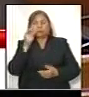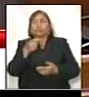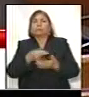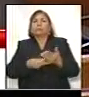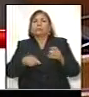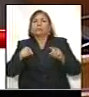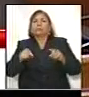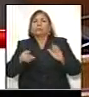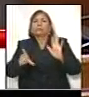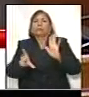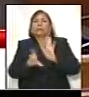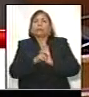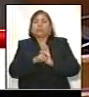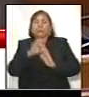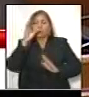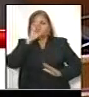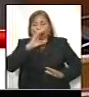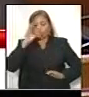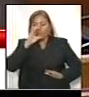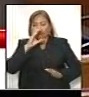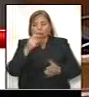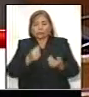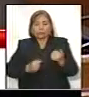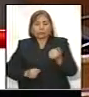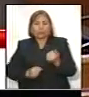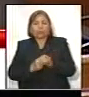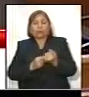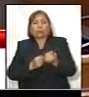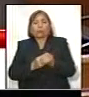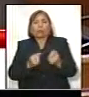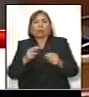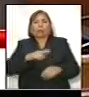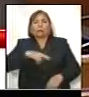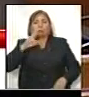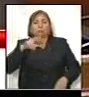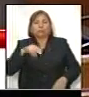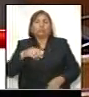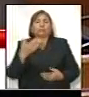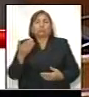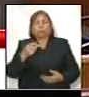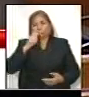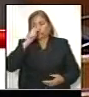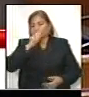ley que busca exclusivamente la sostenibilidad de una región como Tacna.